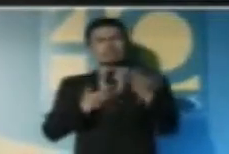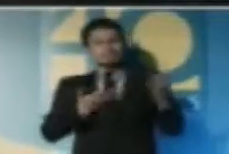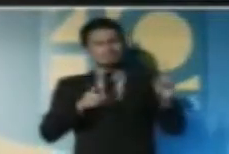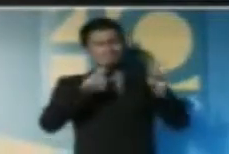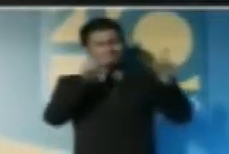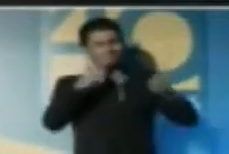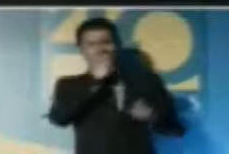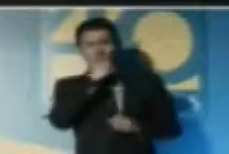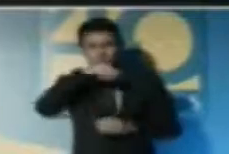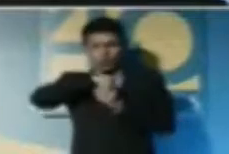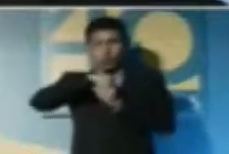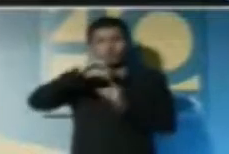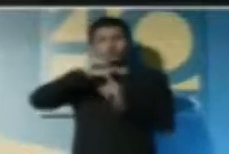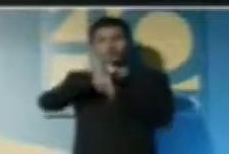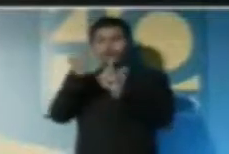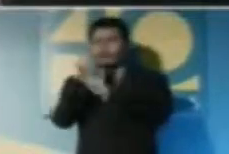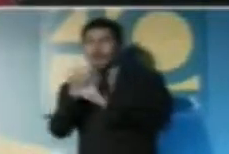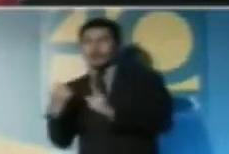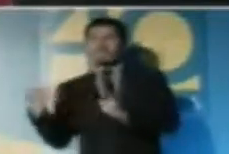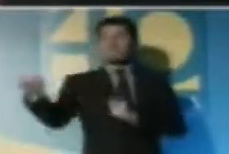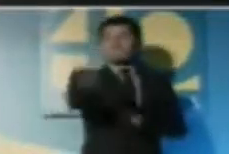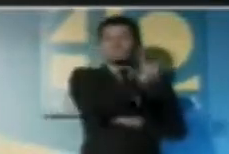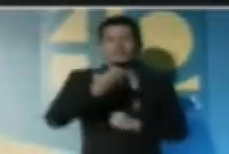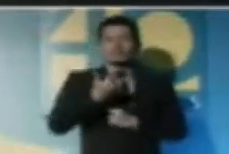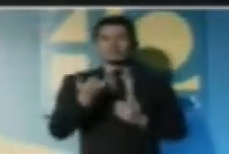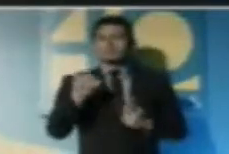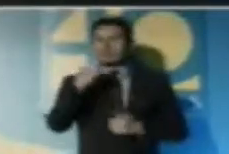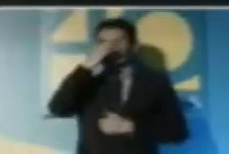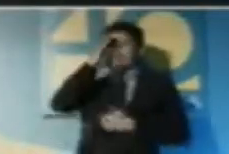al capital social que hemos desarrollado.